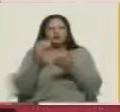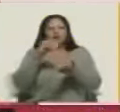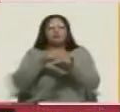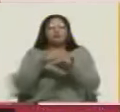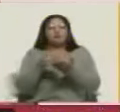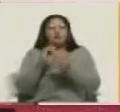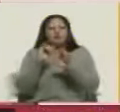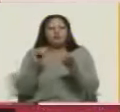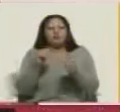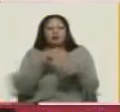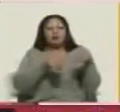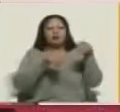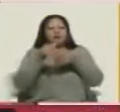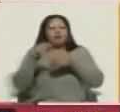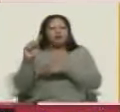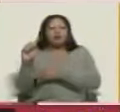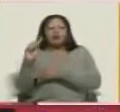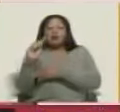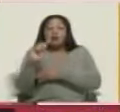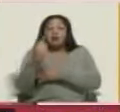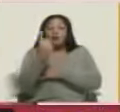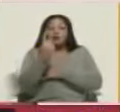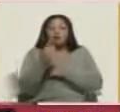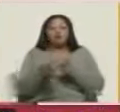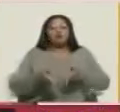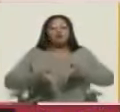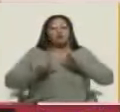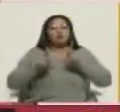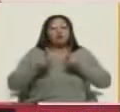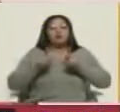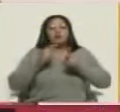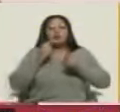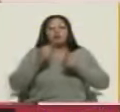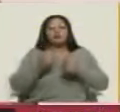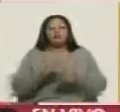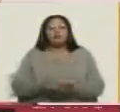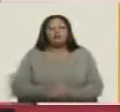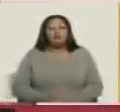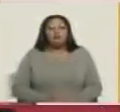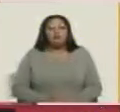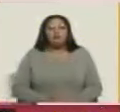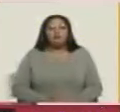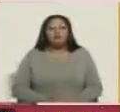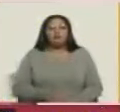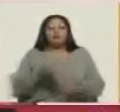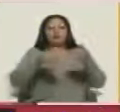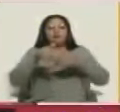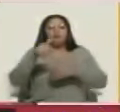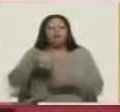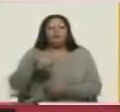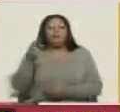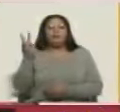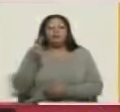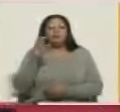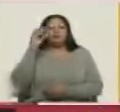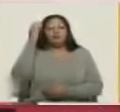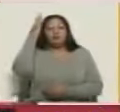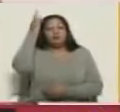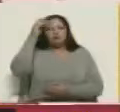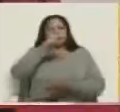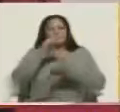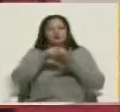árbitro electoral, que es el único autorizado para hacer una elección en Venezuela, el Consejo Nacional